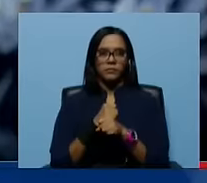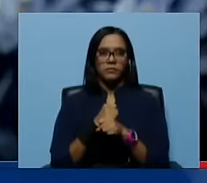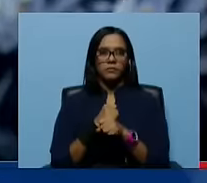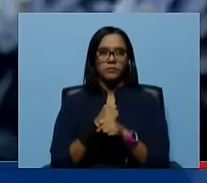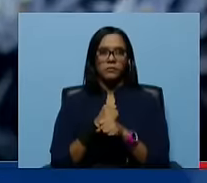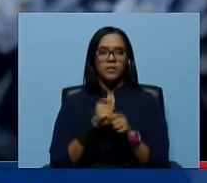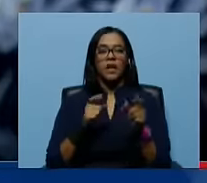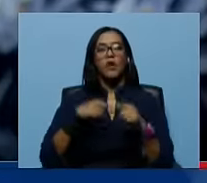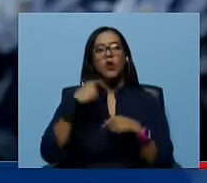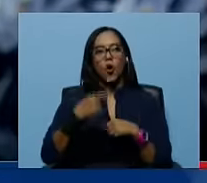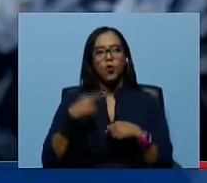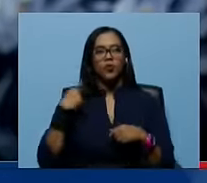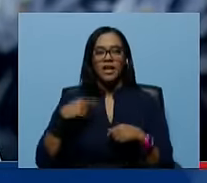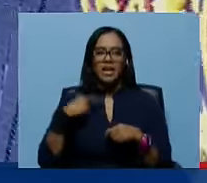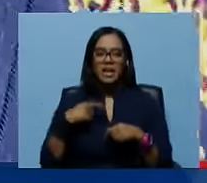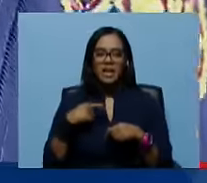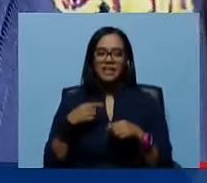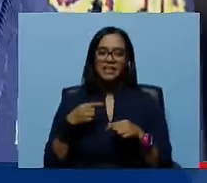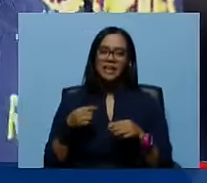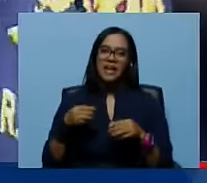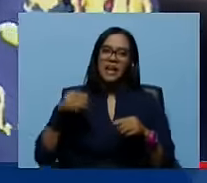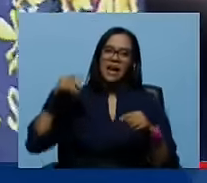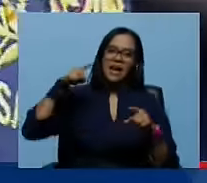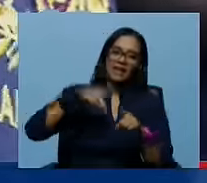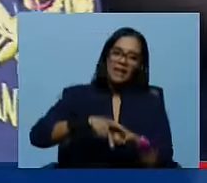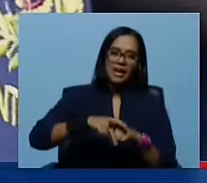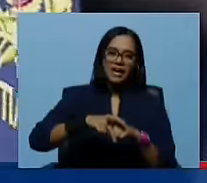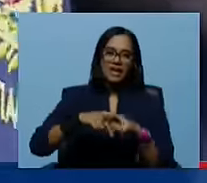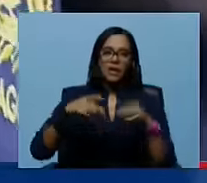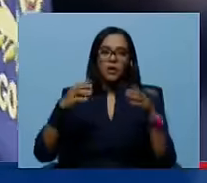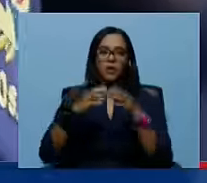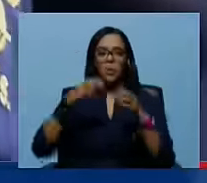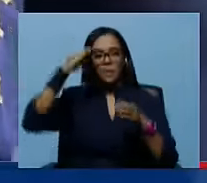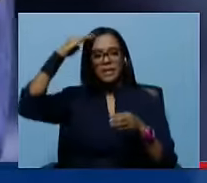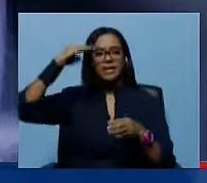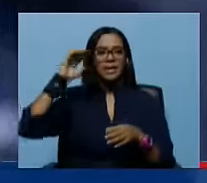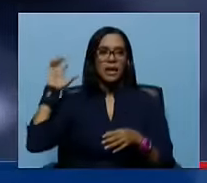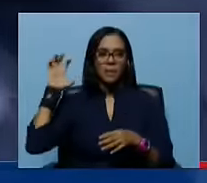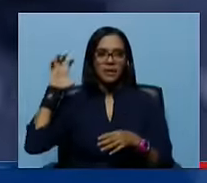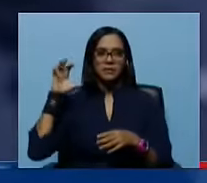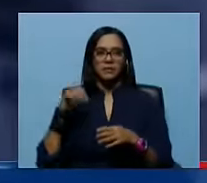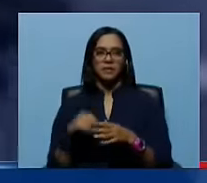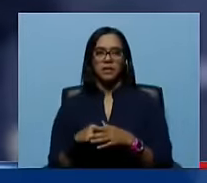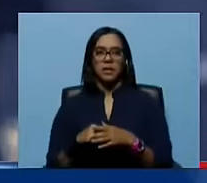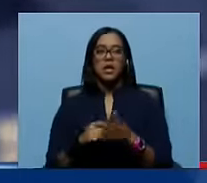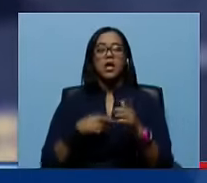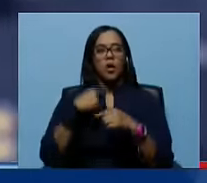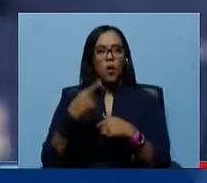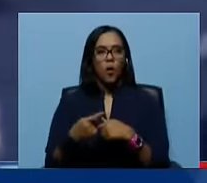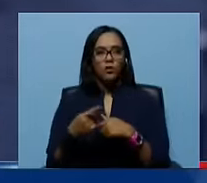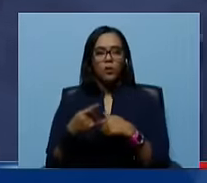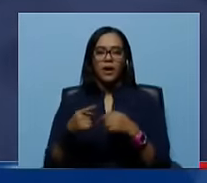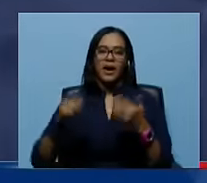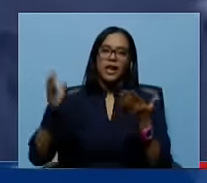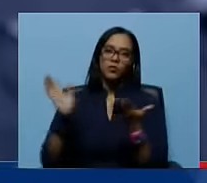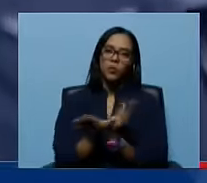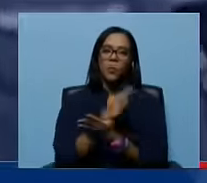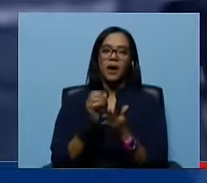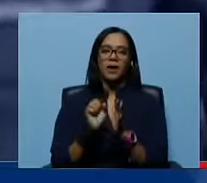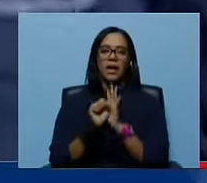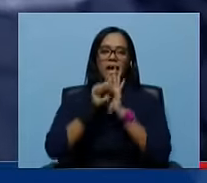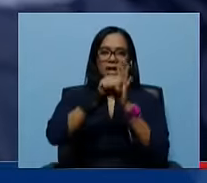Lo otro tenían era atacar cuarteles militares del país. Y lo otro era tumbar